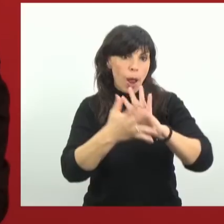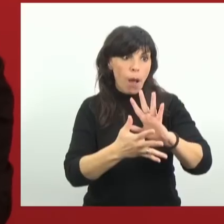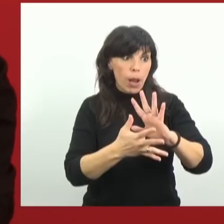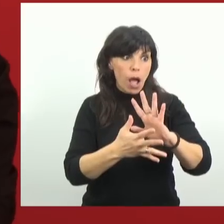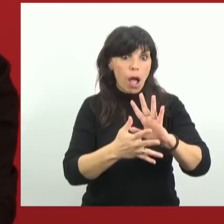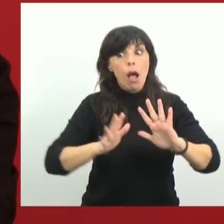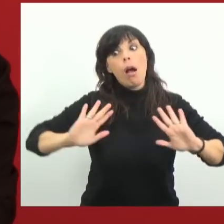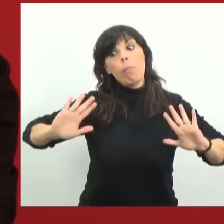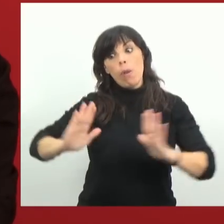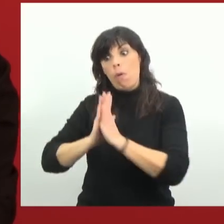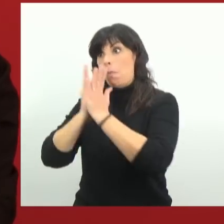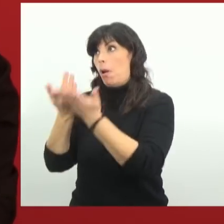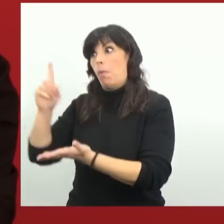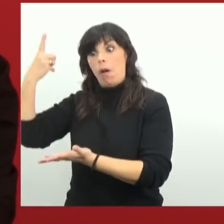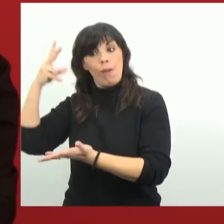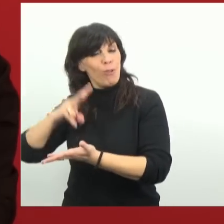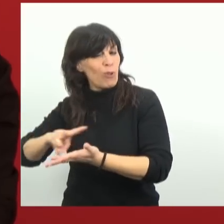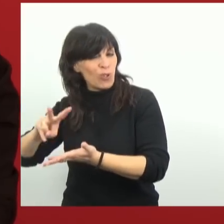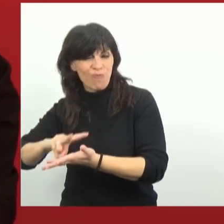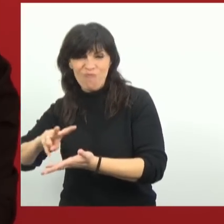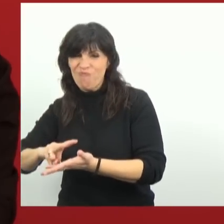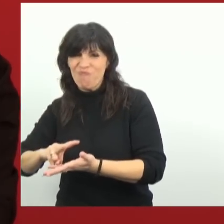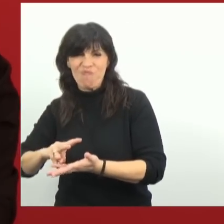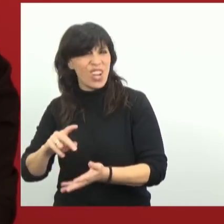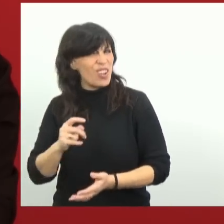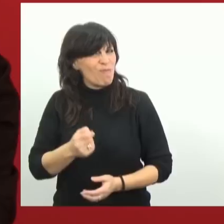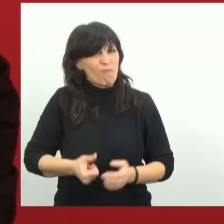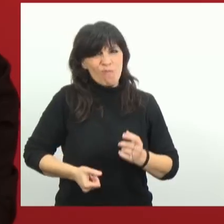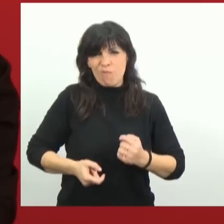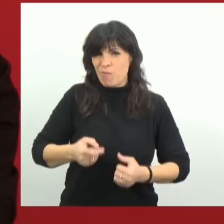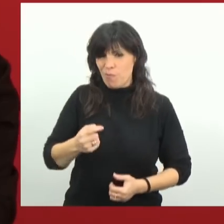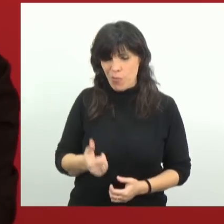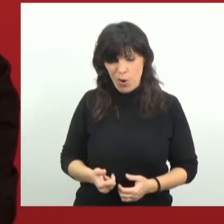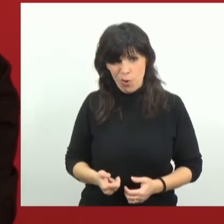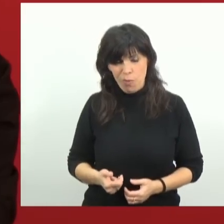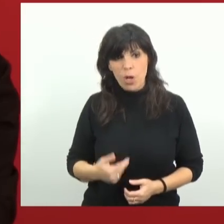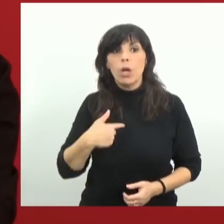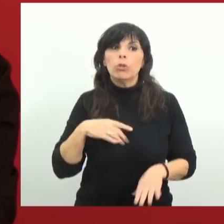Dicen que han soñado. Vale, de acuerdo. No quiero juzgarlo,